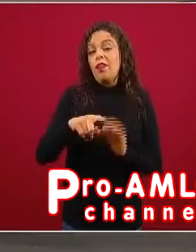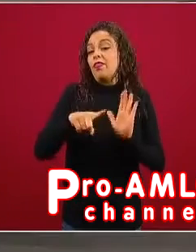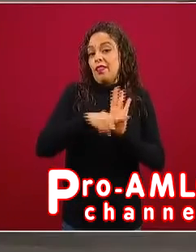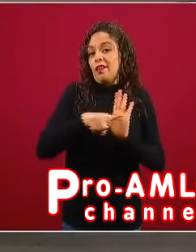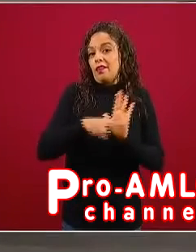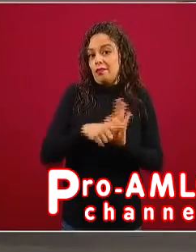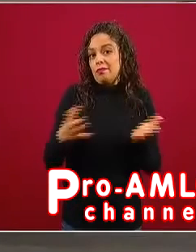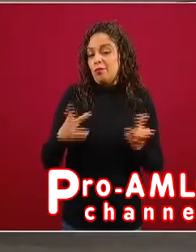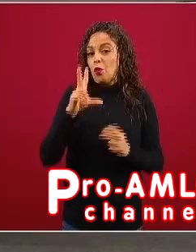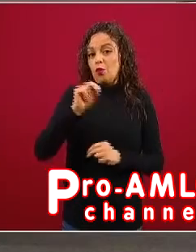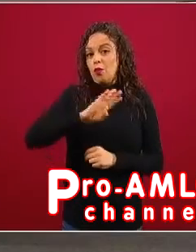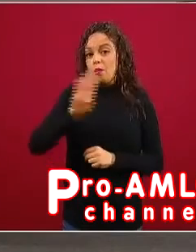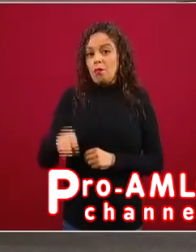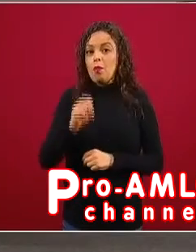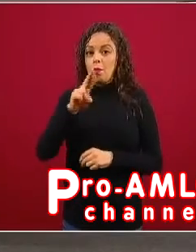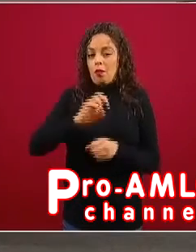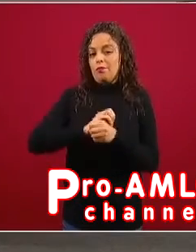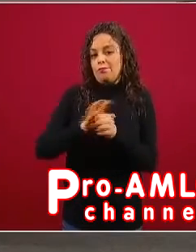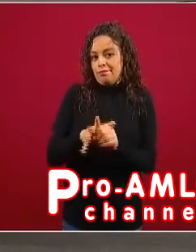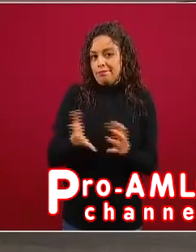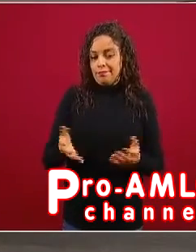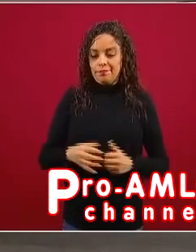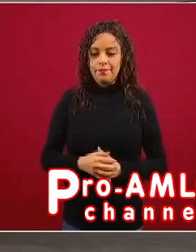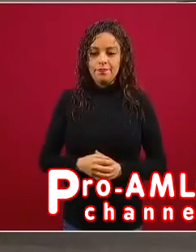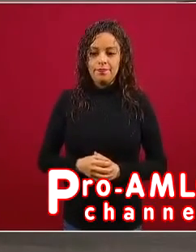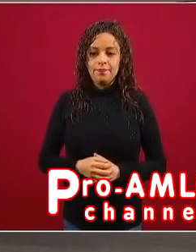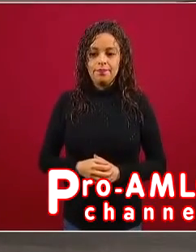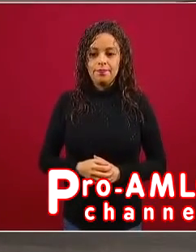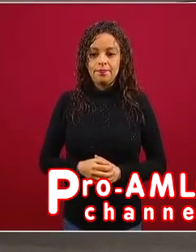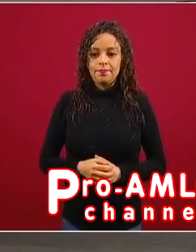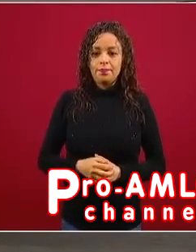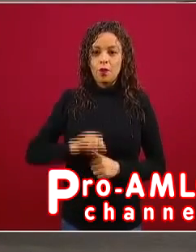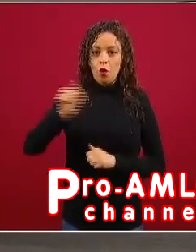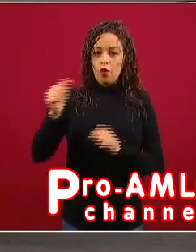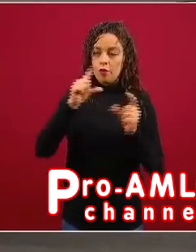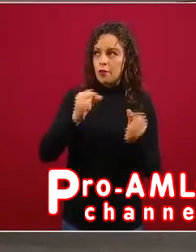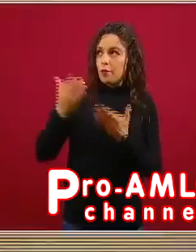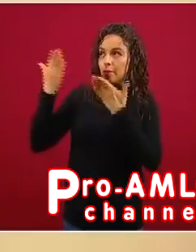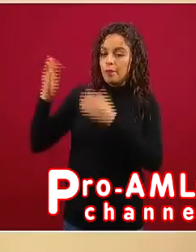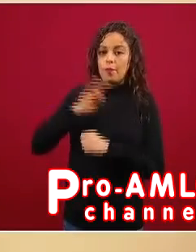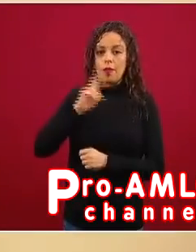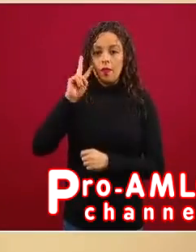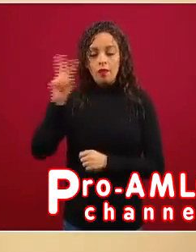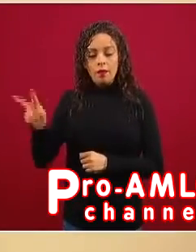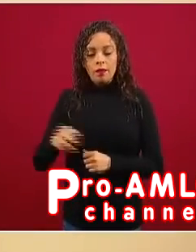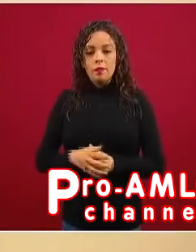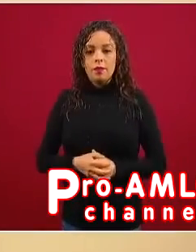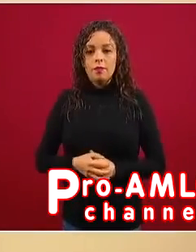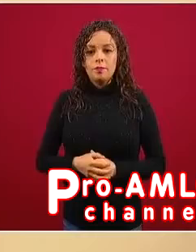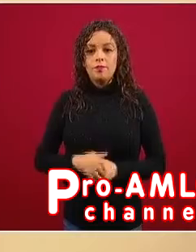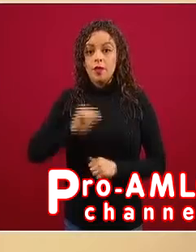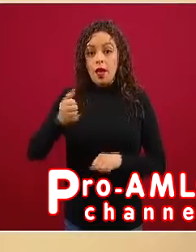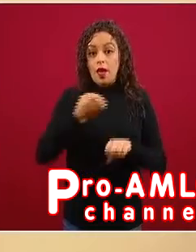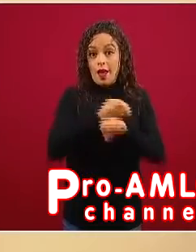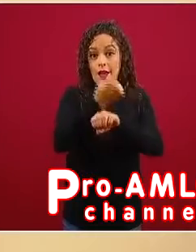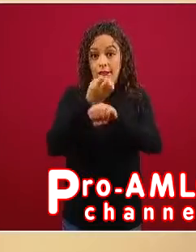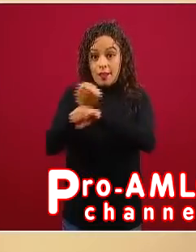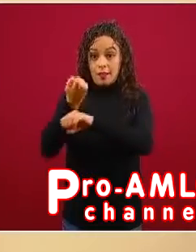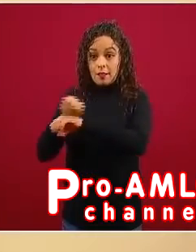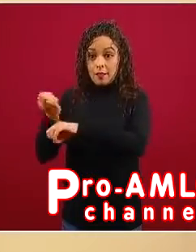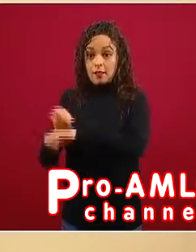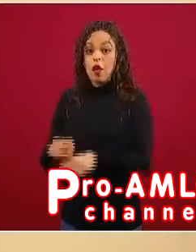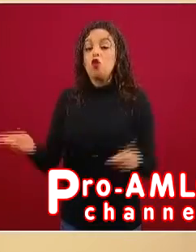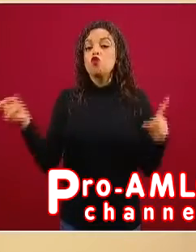siguiente diapositiva vemos la distribución también de las defunciones, pero ahora por entidad federativa en donde